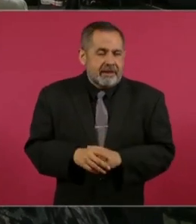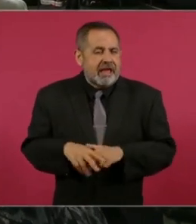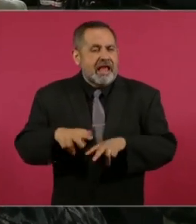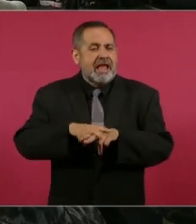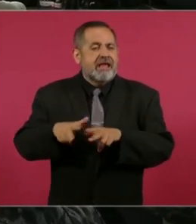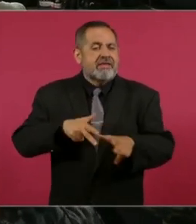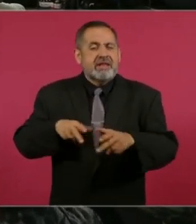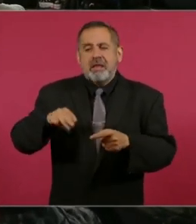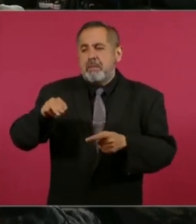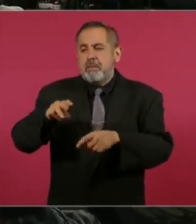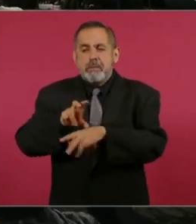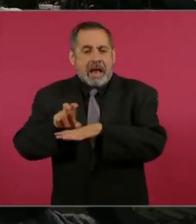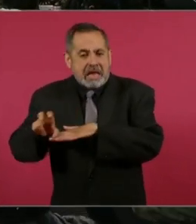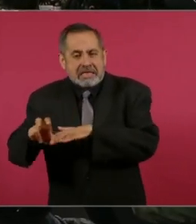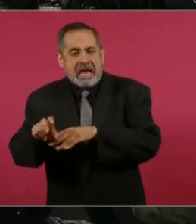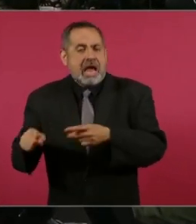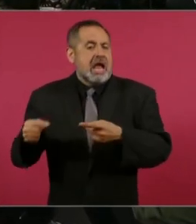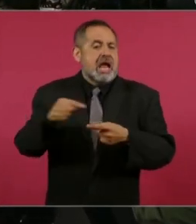Maya.